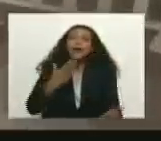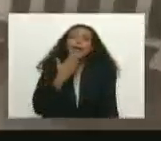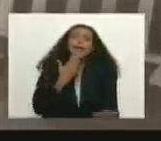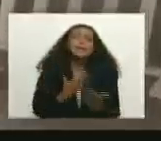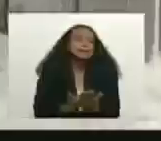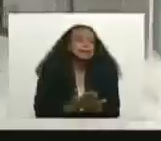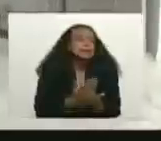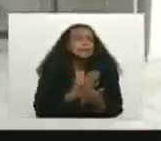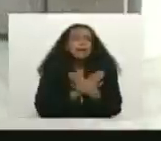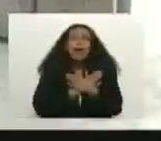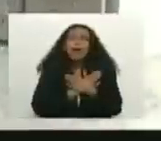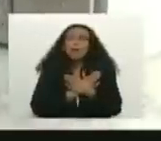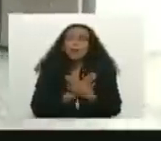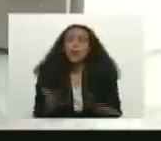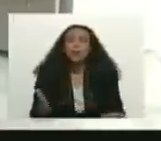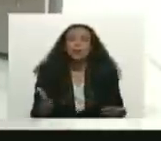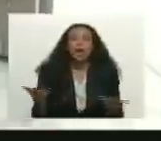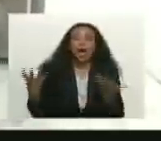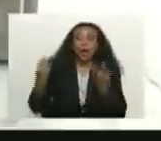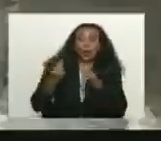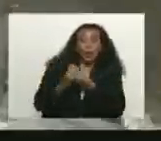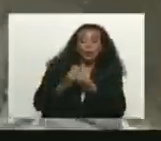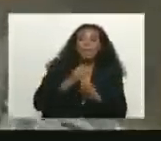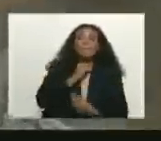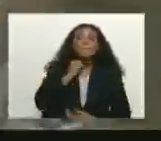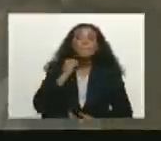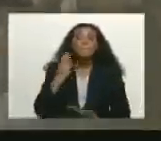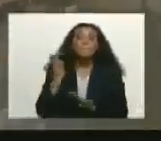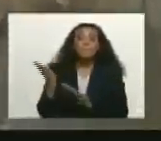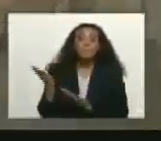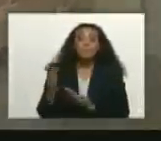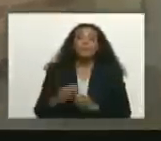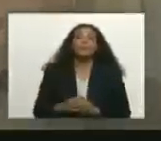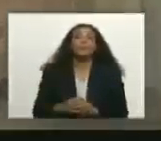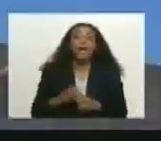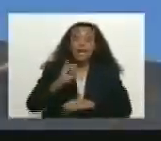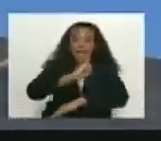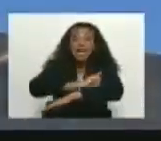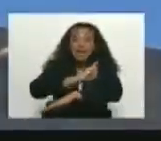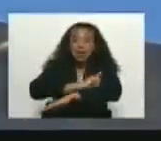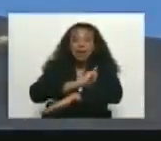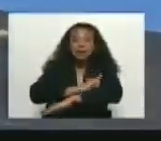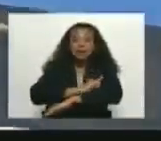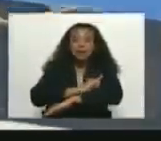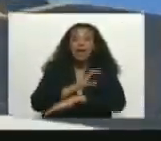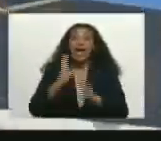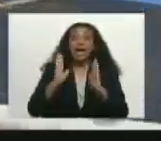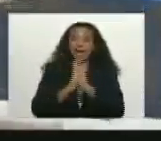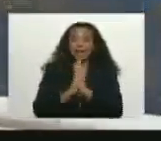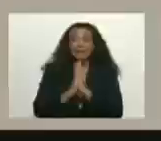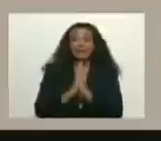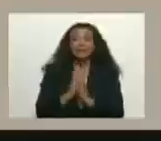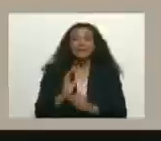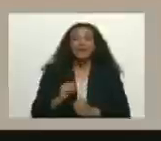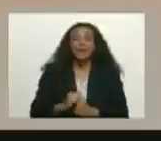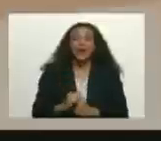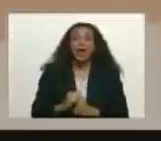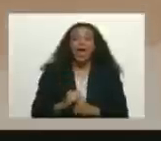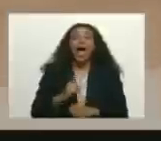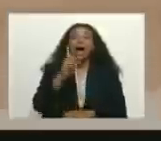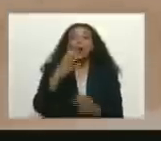agradecida. Aquí nos acompaña hoy el párroco de la iglesia Cristo de Aranza, construida en